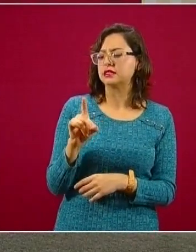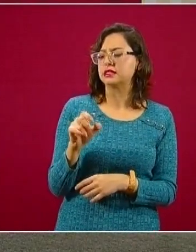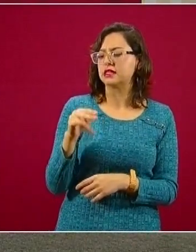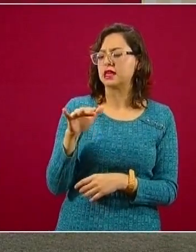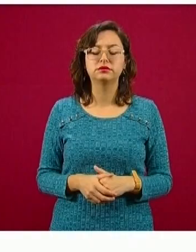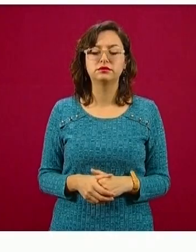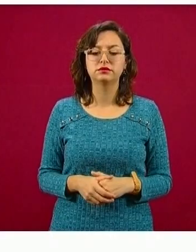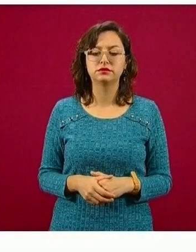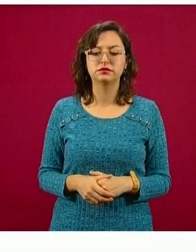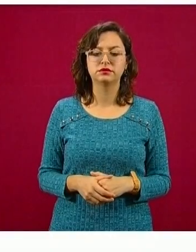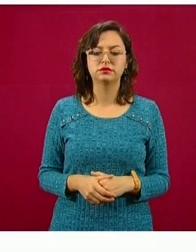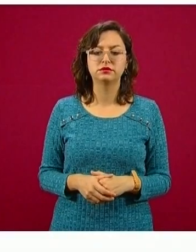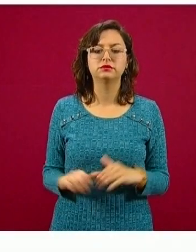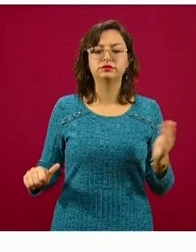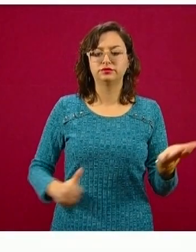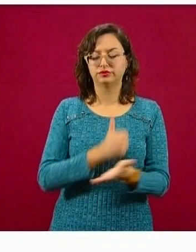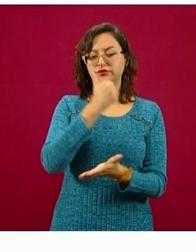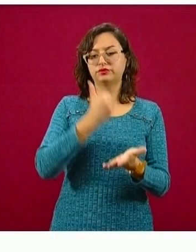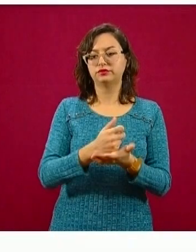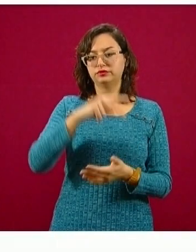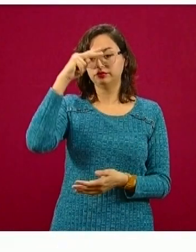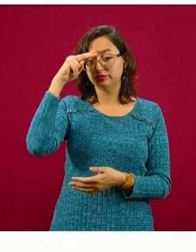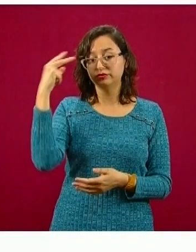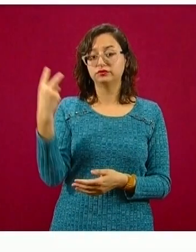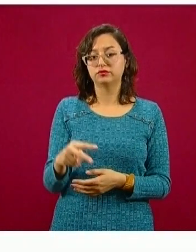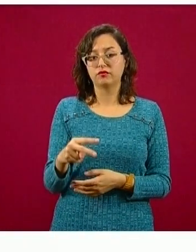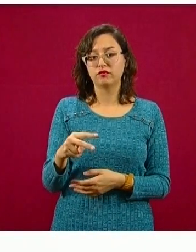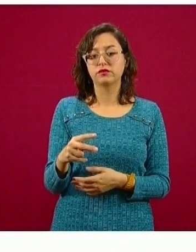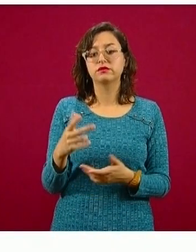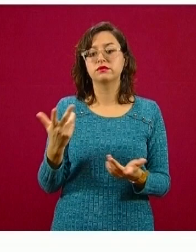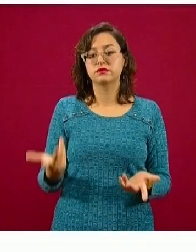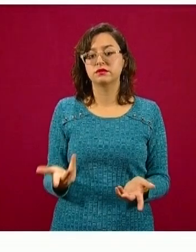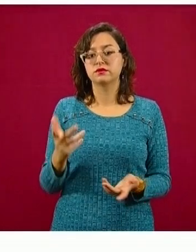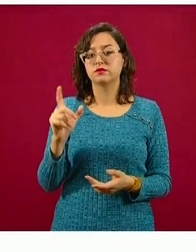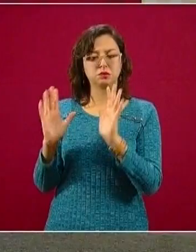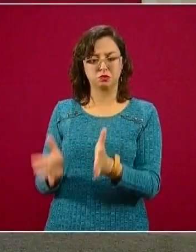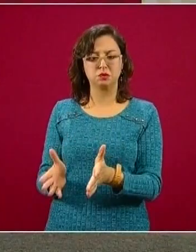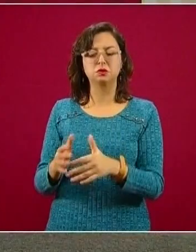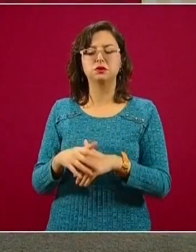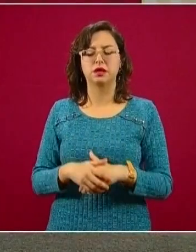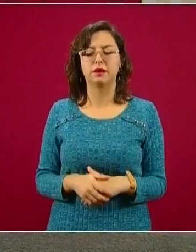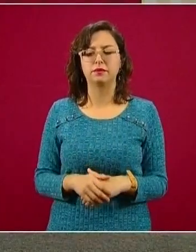inmunidad de bebés niños con alguna discapacidad entre otros temas noticias de bt